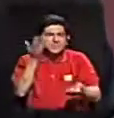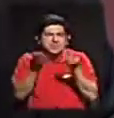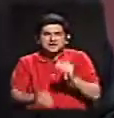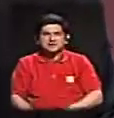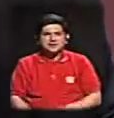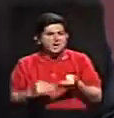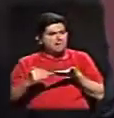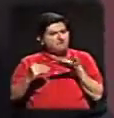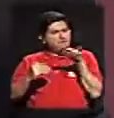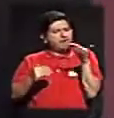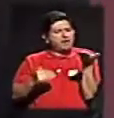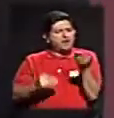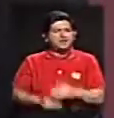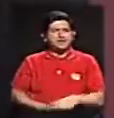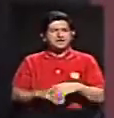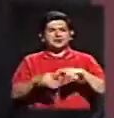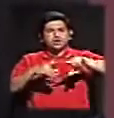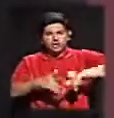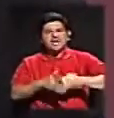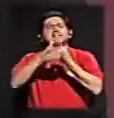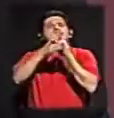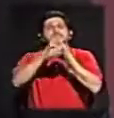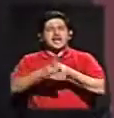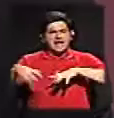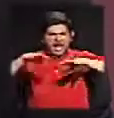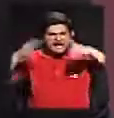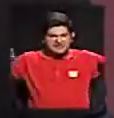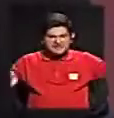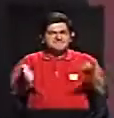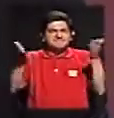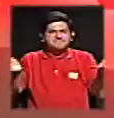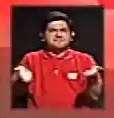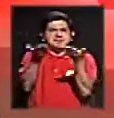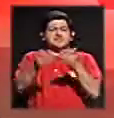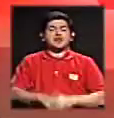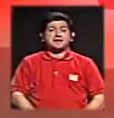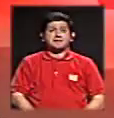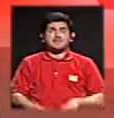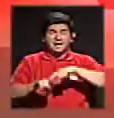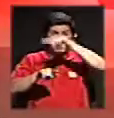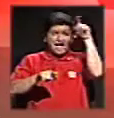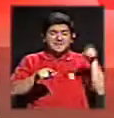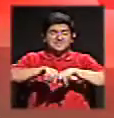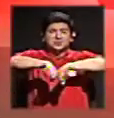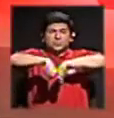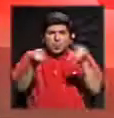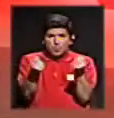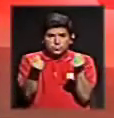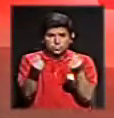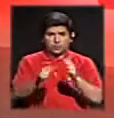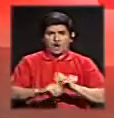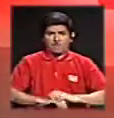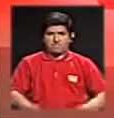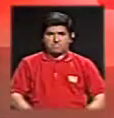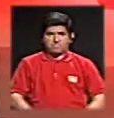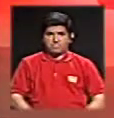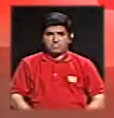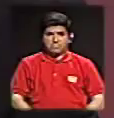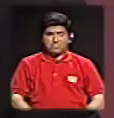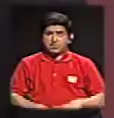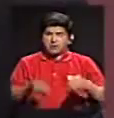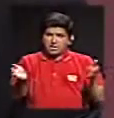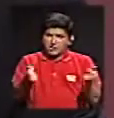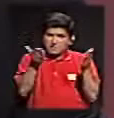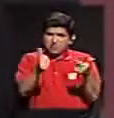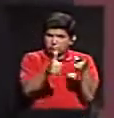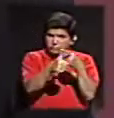el elemento detonante, dinamizador para romper este círculo? ¿Es la promoción o el impulso